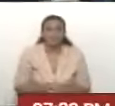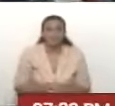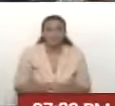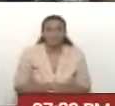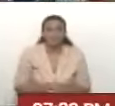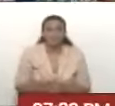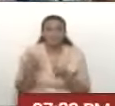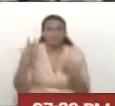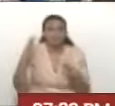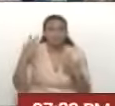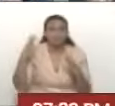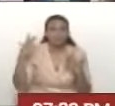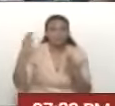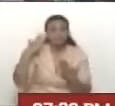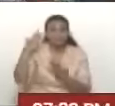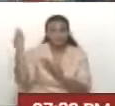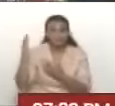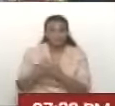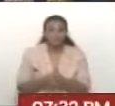Vamos con un medio que se llama